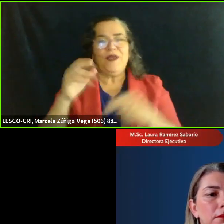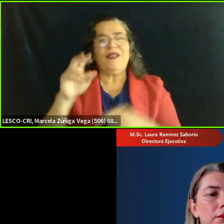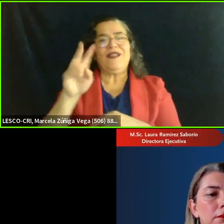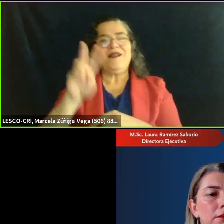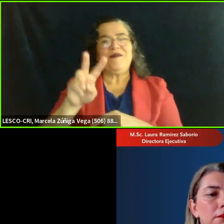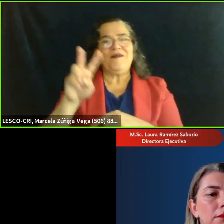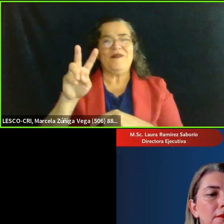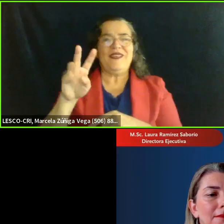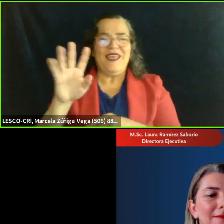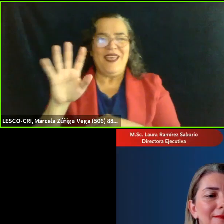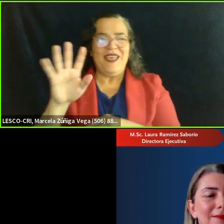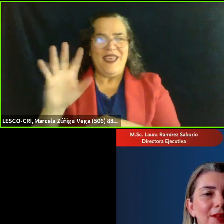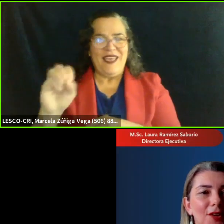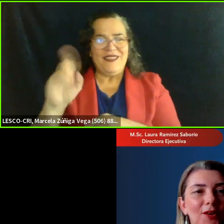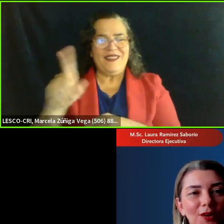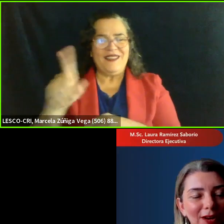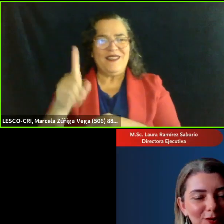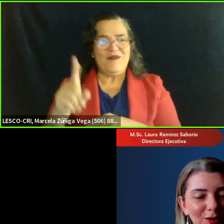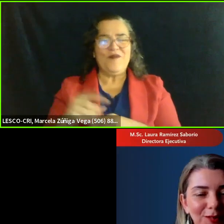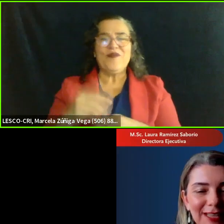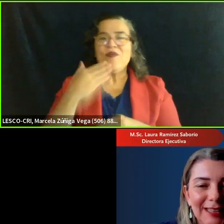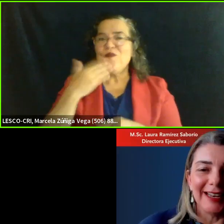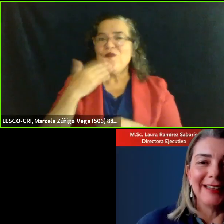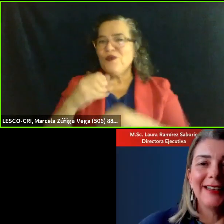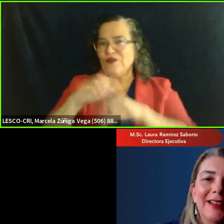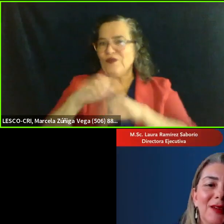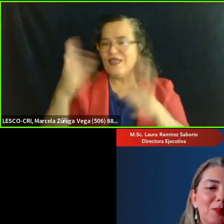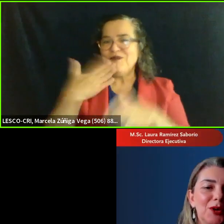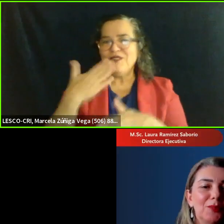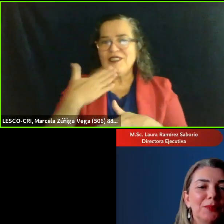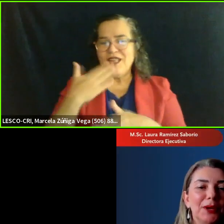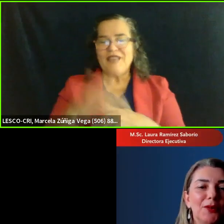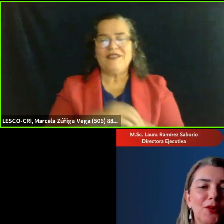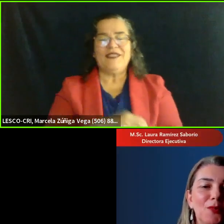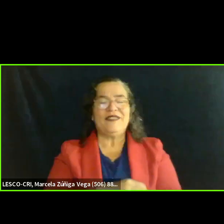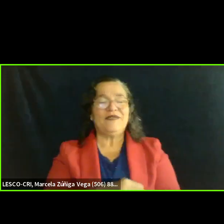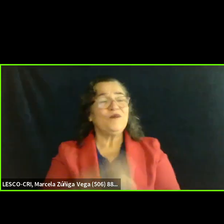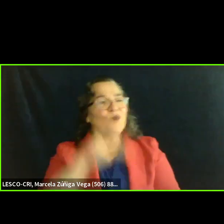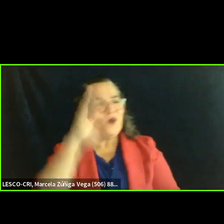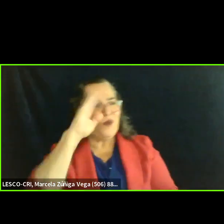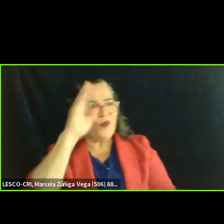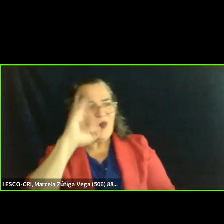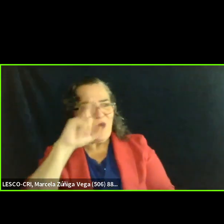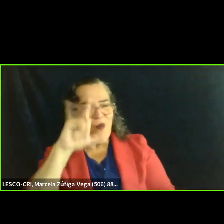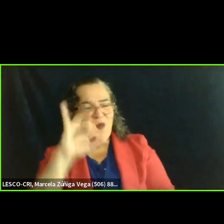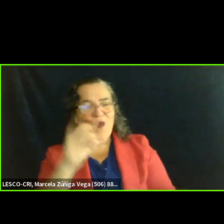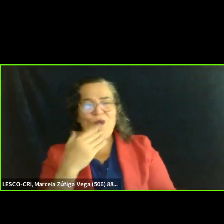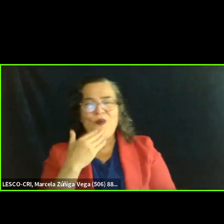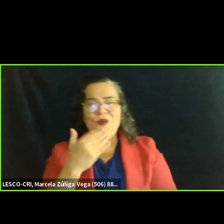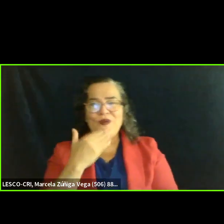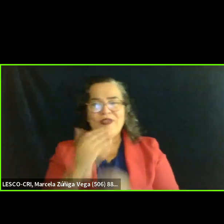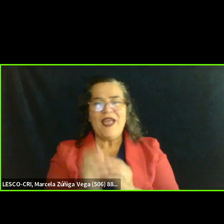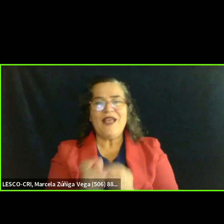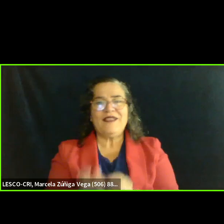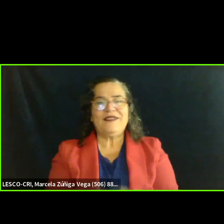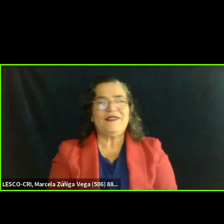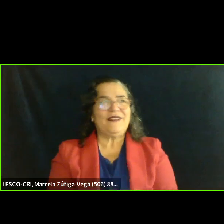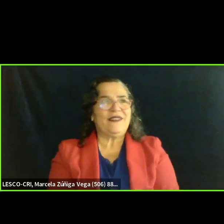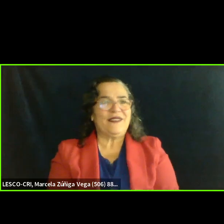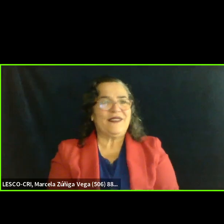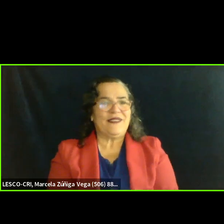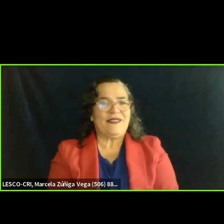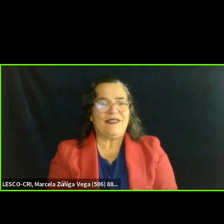Placer saludarla. Hola Julio, ¿qué tal? Bueno, primero, muchas gracias a los participantes que se